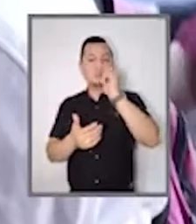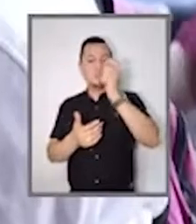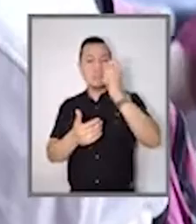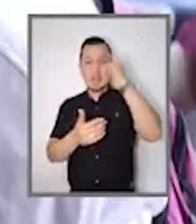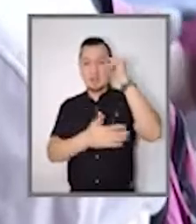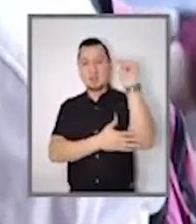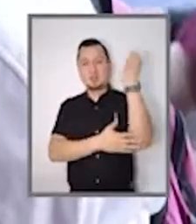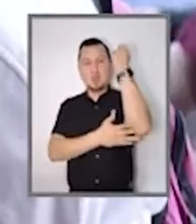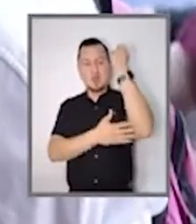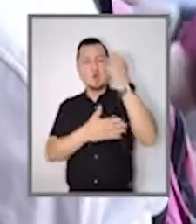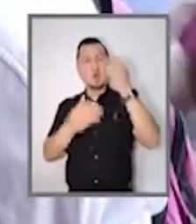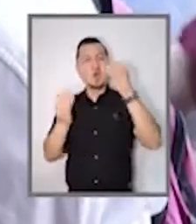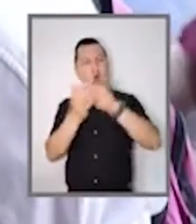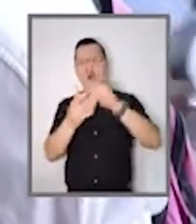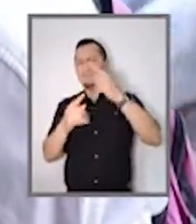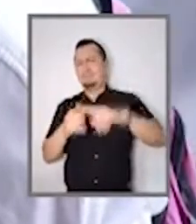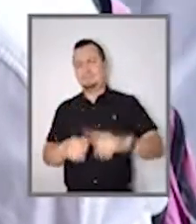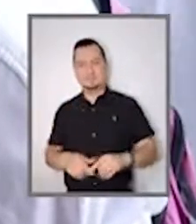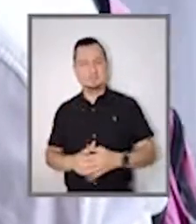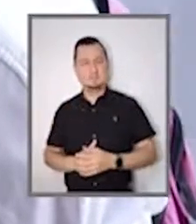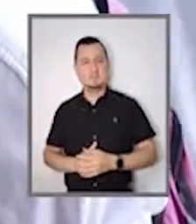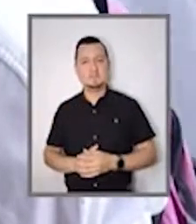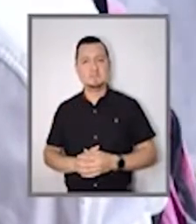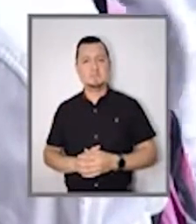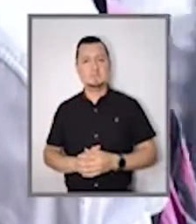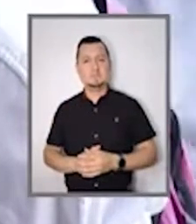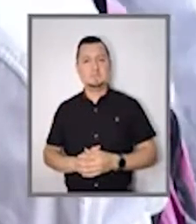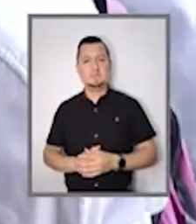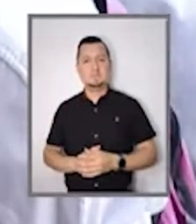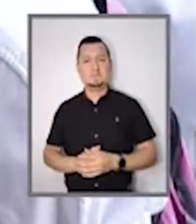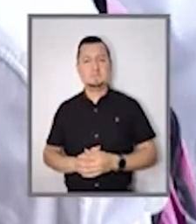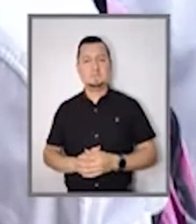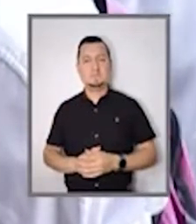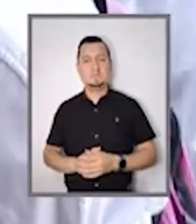producción audiovisual en Latinoamérica, la respuesta es sencilla.